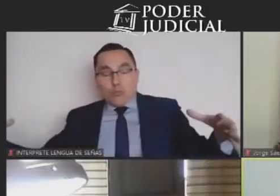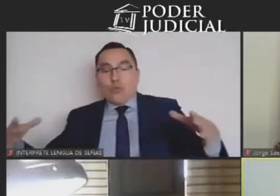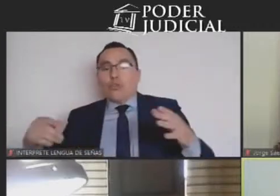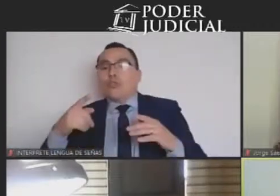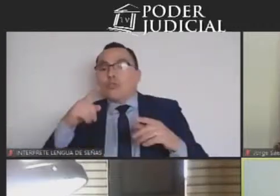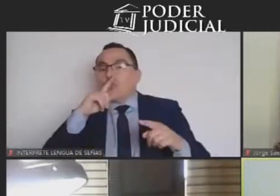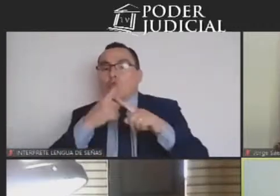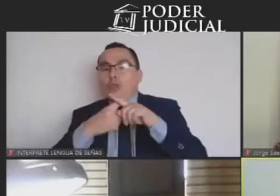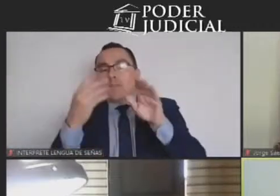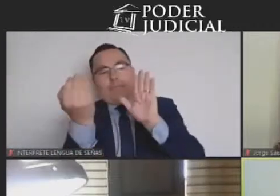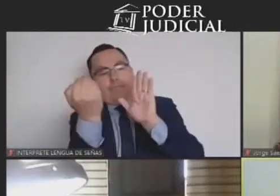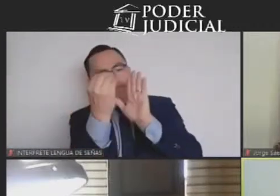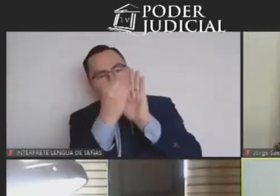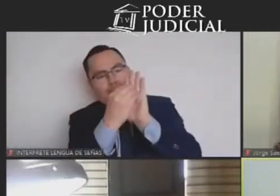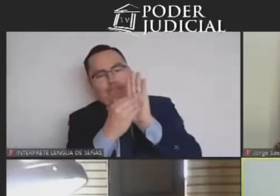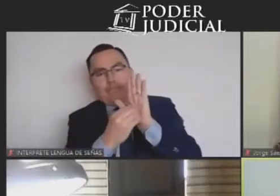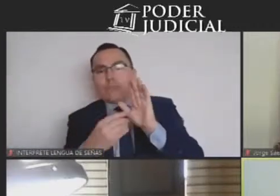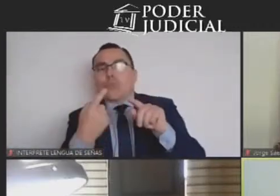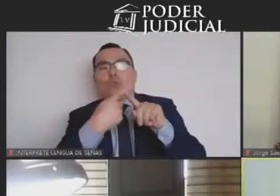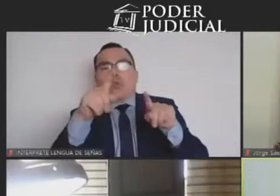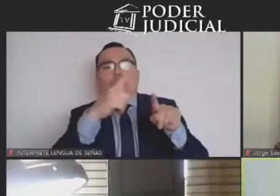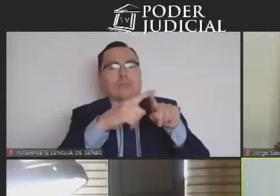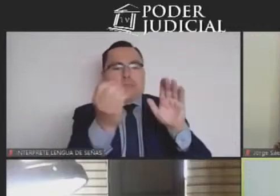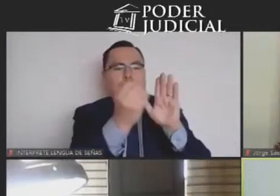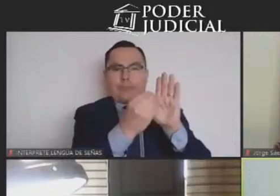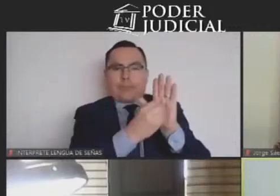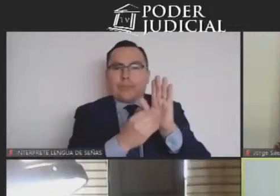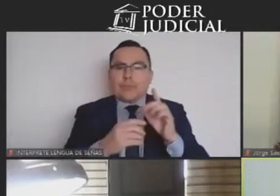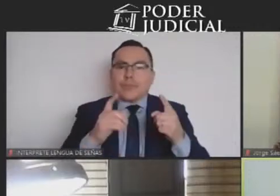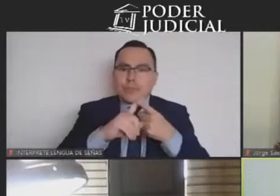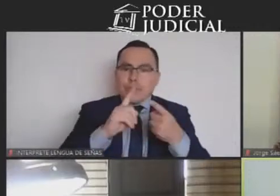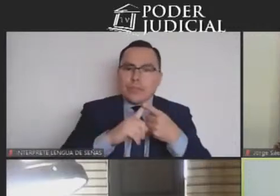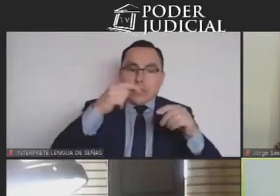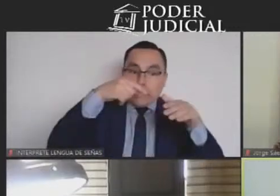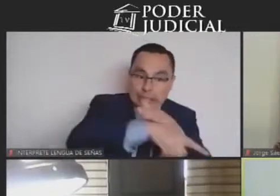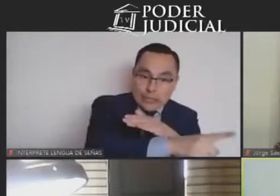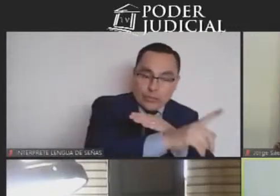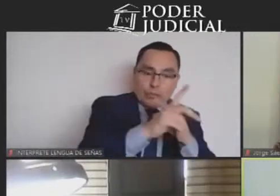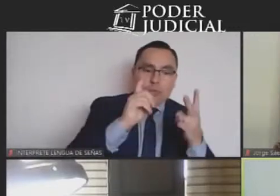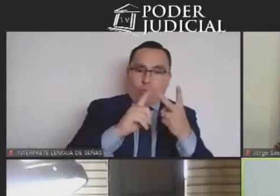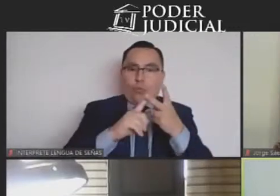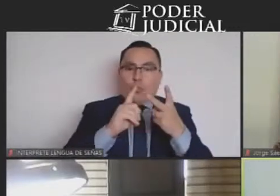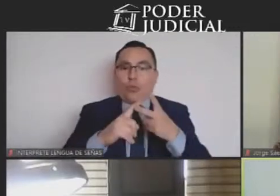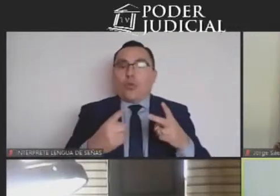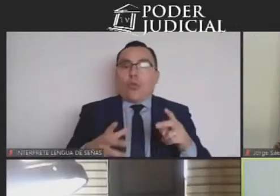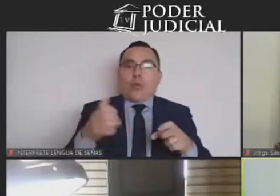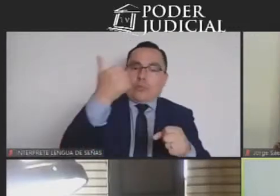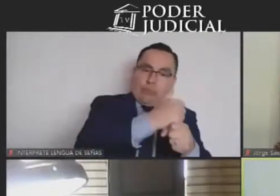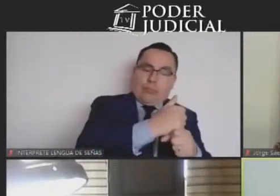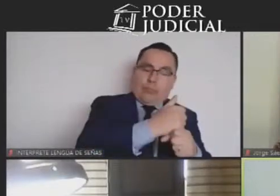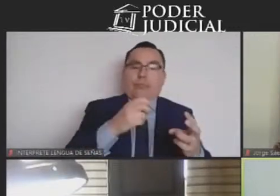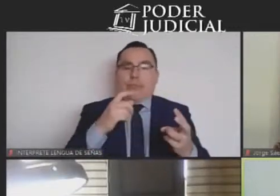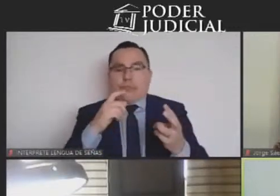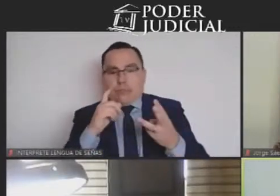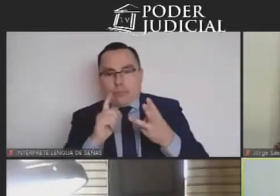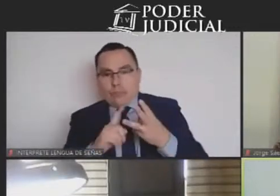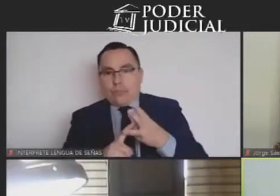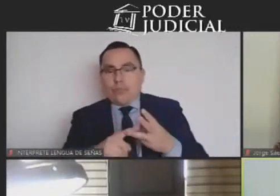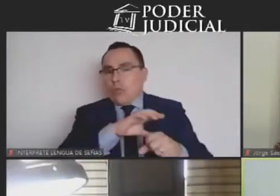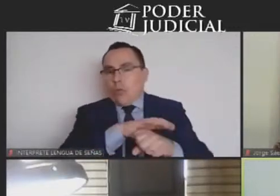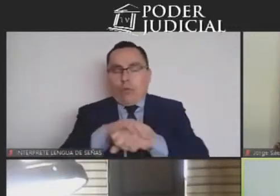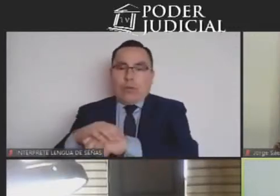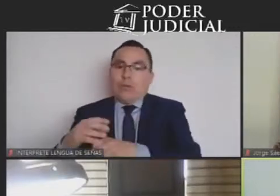sujetos obligados a hacer declaraciones, incorporando a los interinos y suplentes de los sujetos